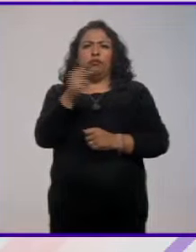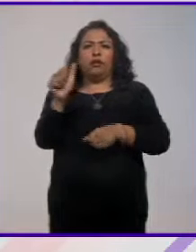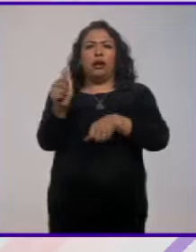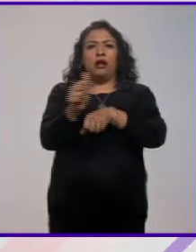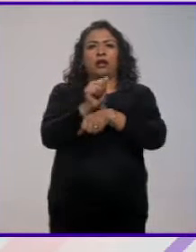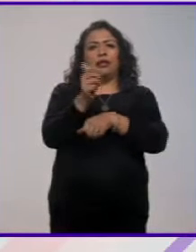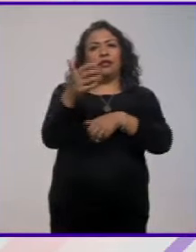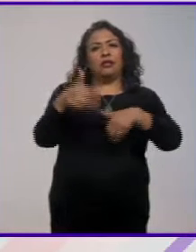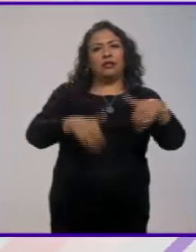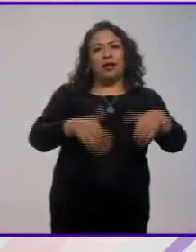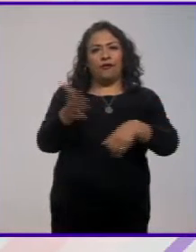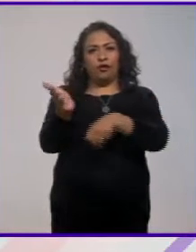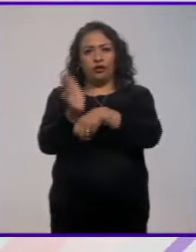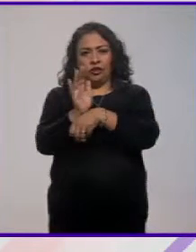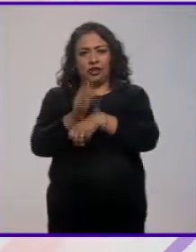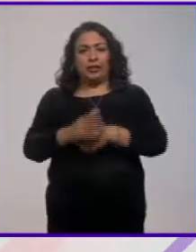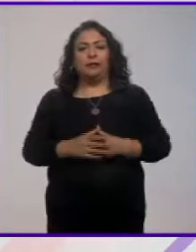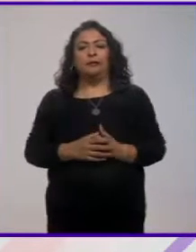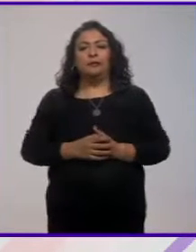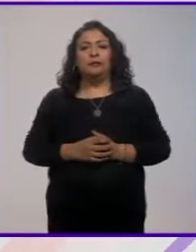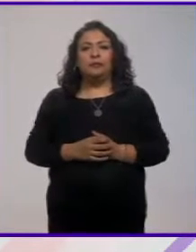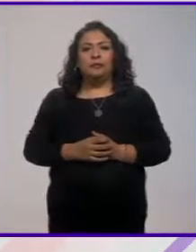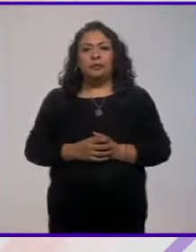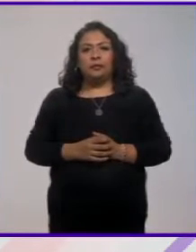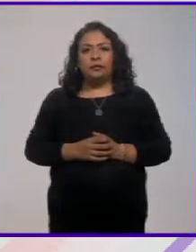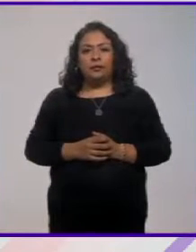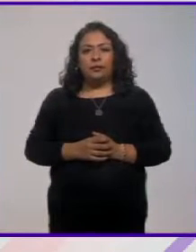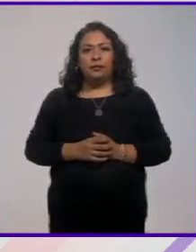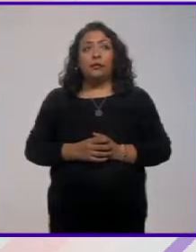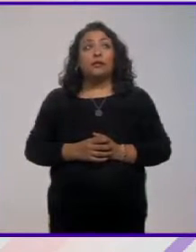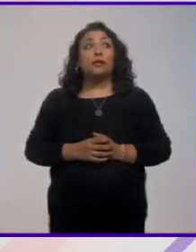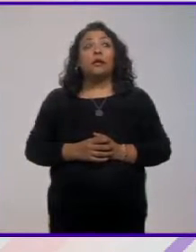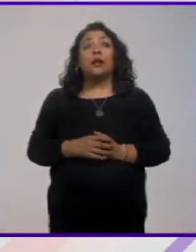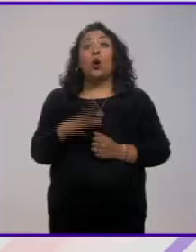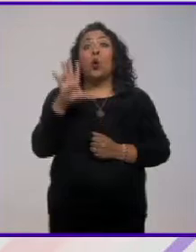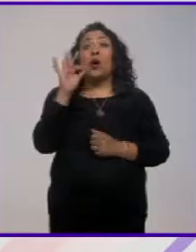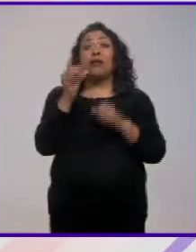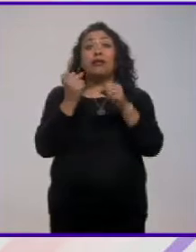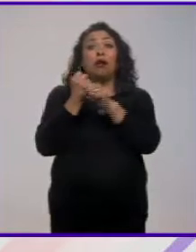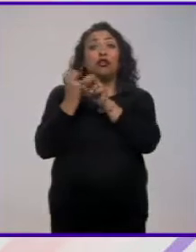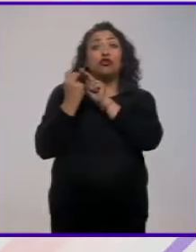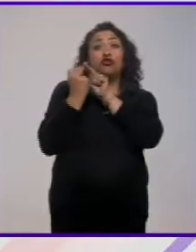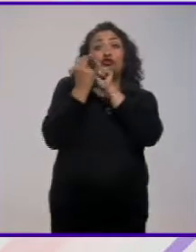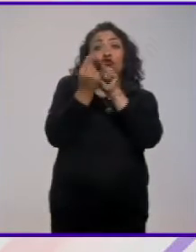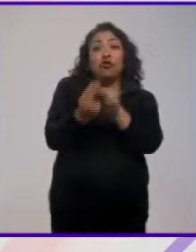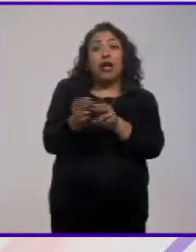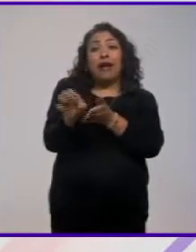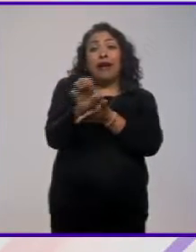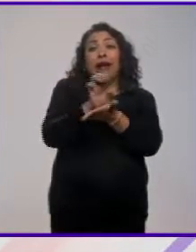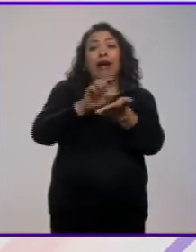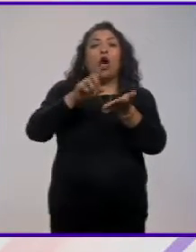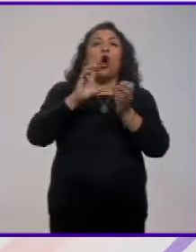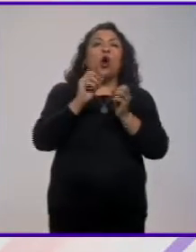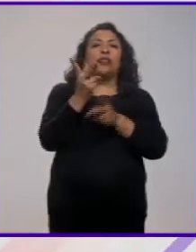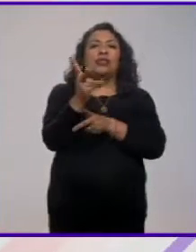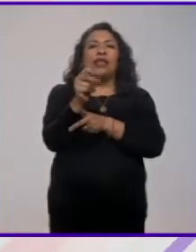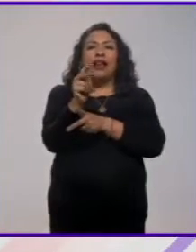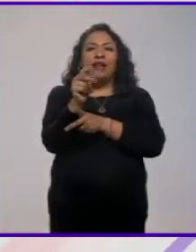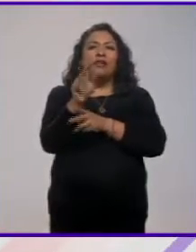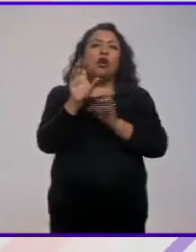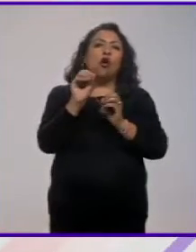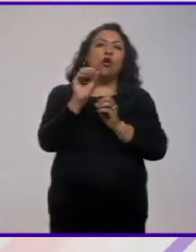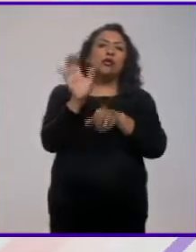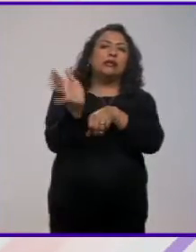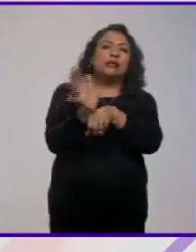cine. No podríamos irnos a la cama. Más de 4 décadas sobre los escenarios en estudios televisivos o